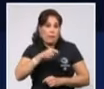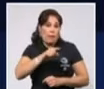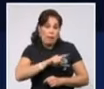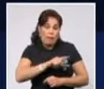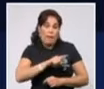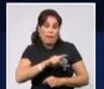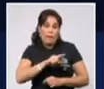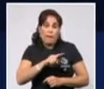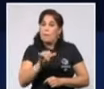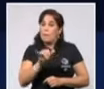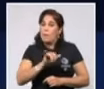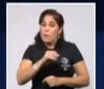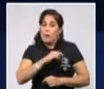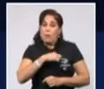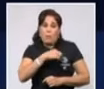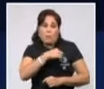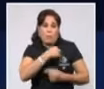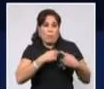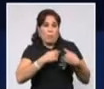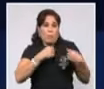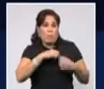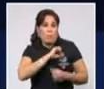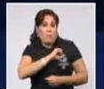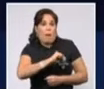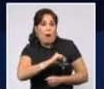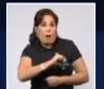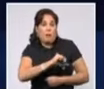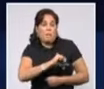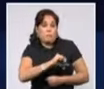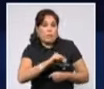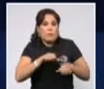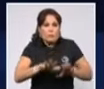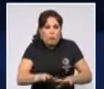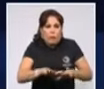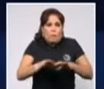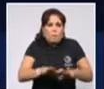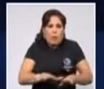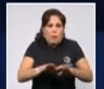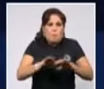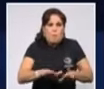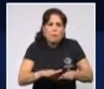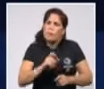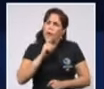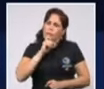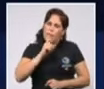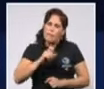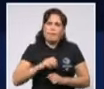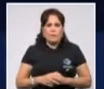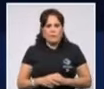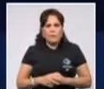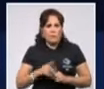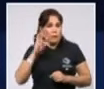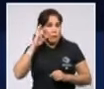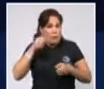presentó un paro cardíaco en asistolia, del cual no fue posible reanimarlo,